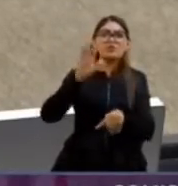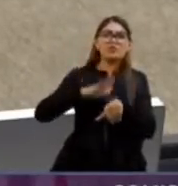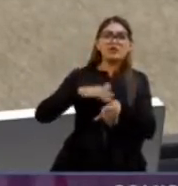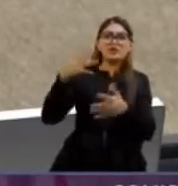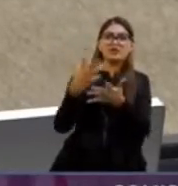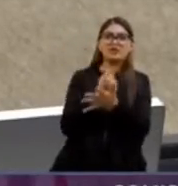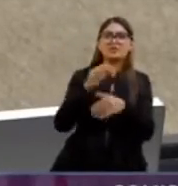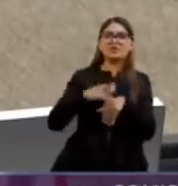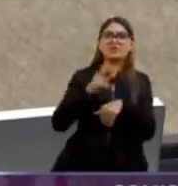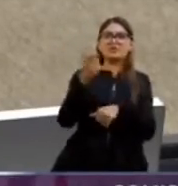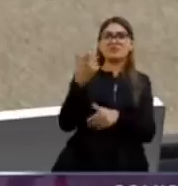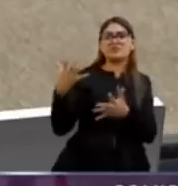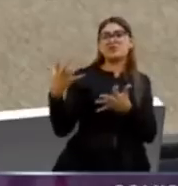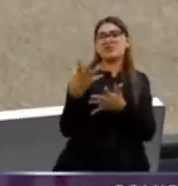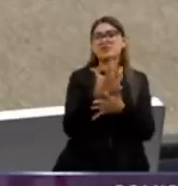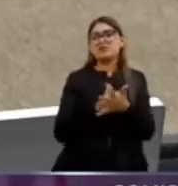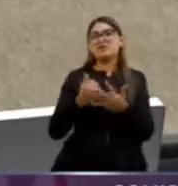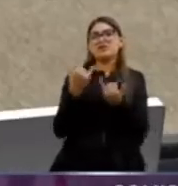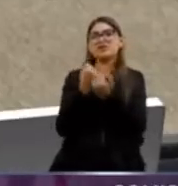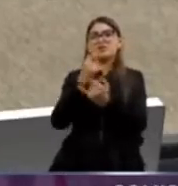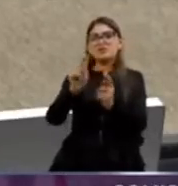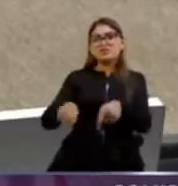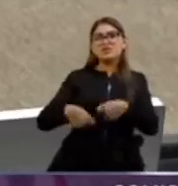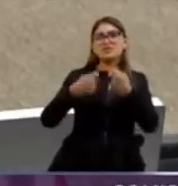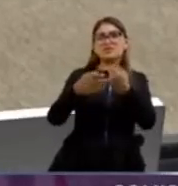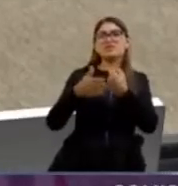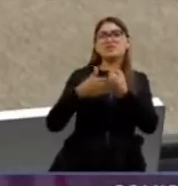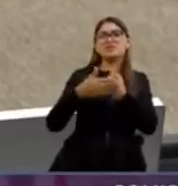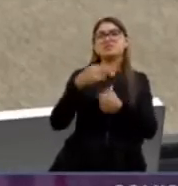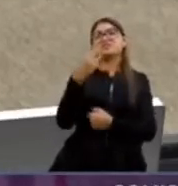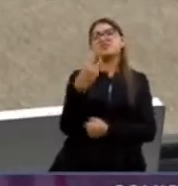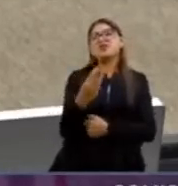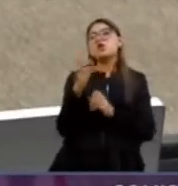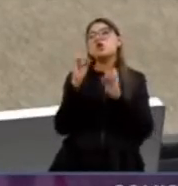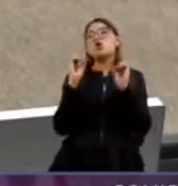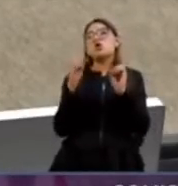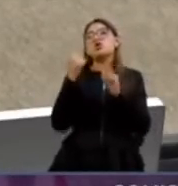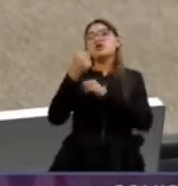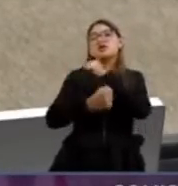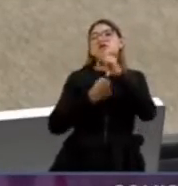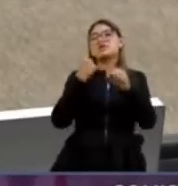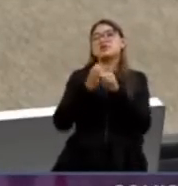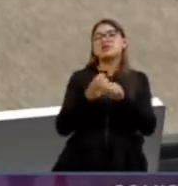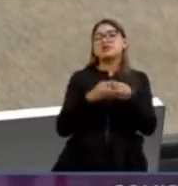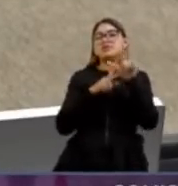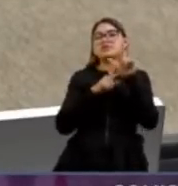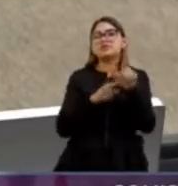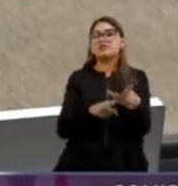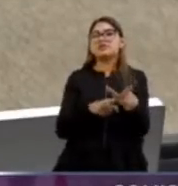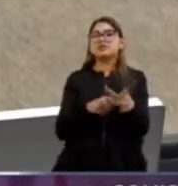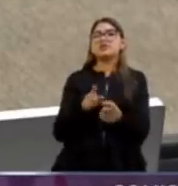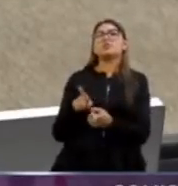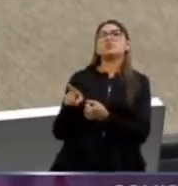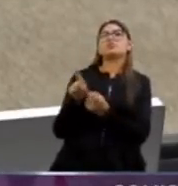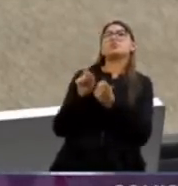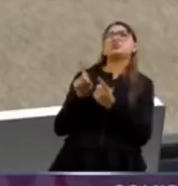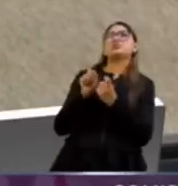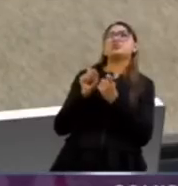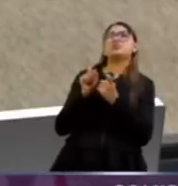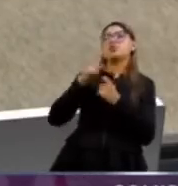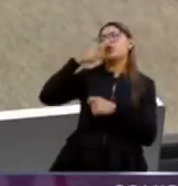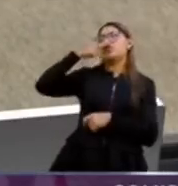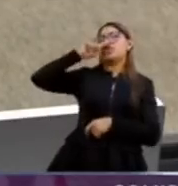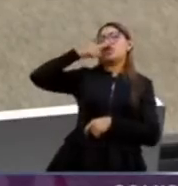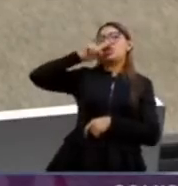tener crecimiento y vas a tener definitivamente otros 3 o 6 años de vivir de parásito